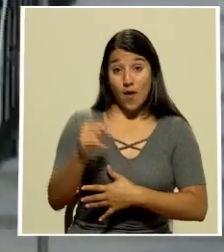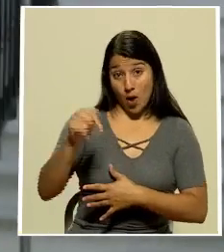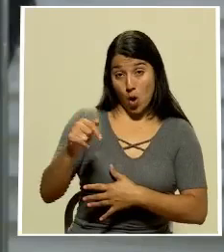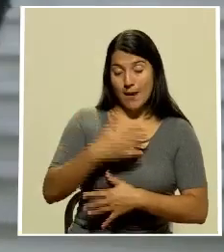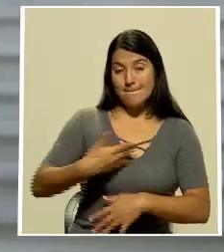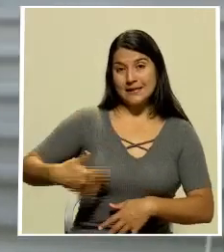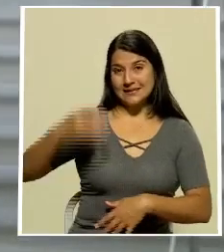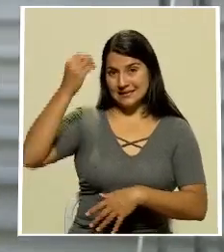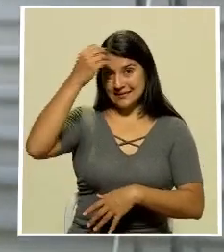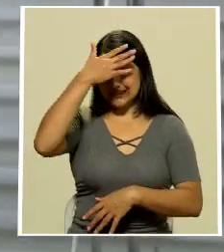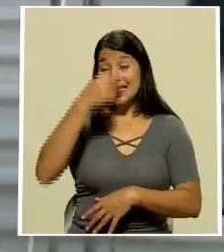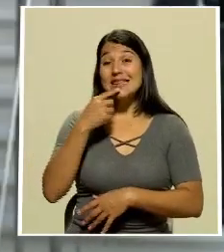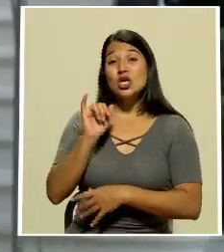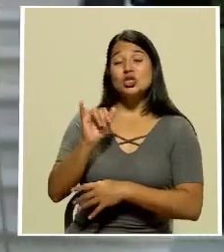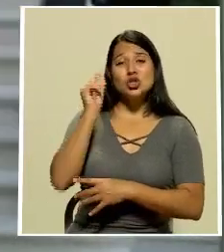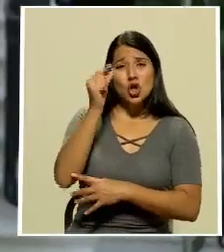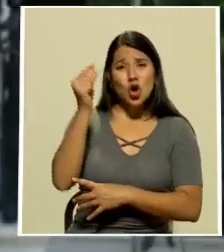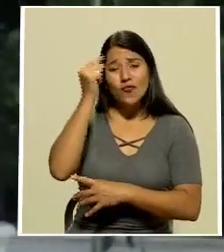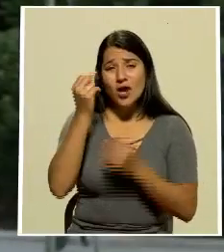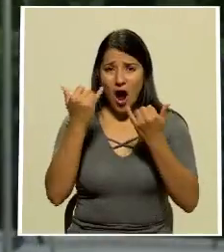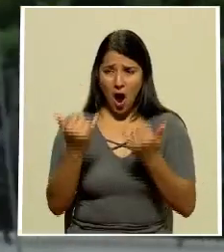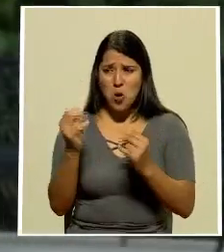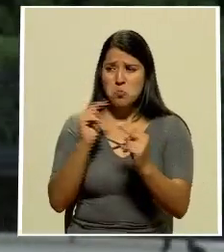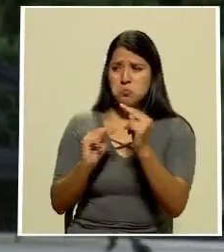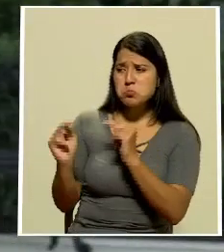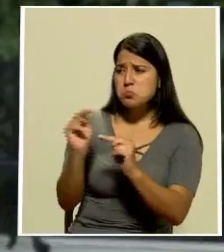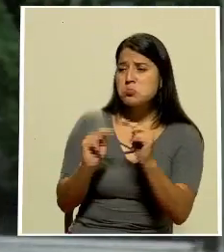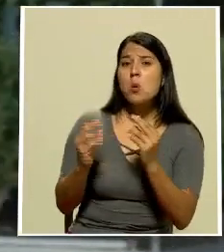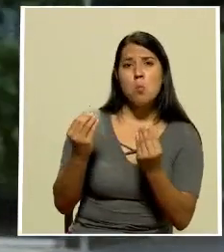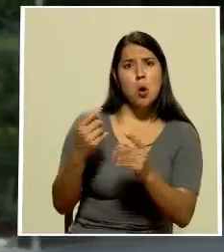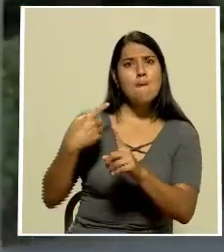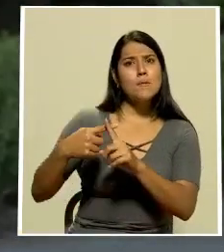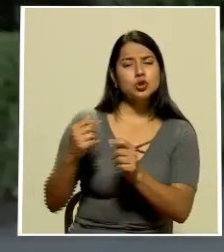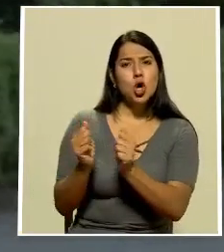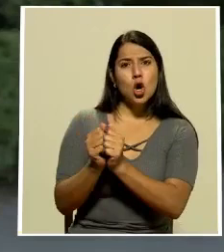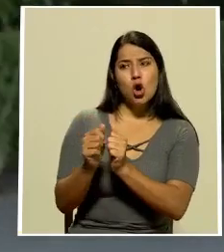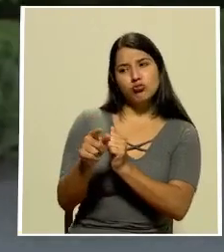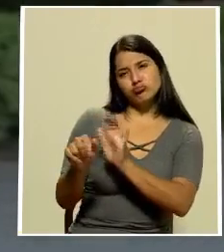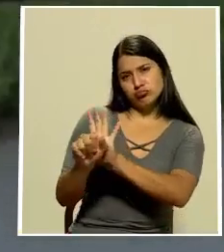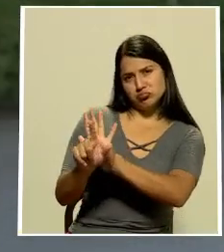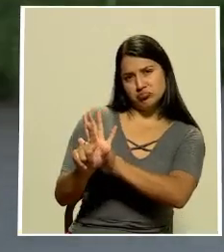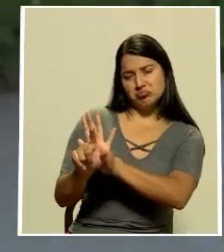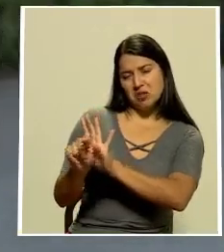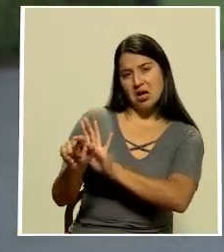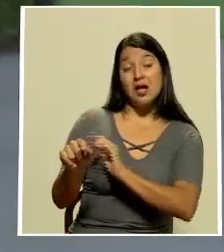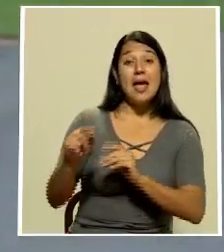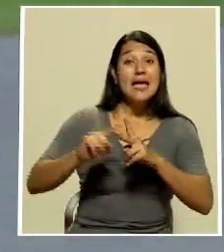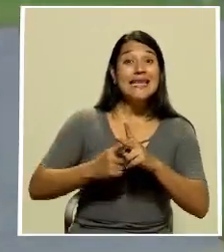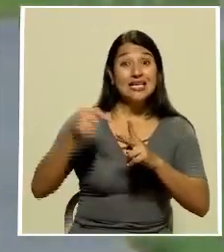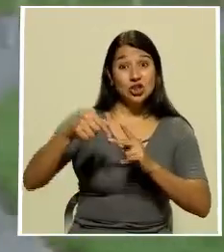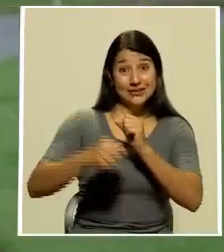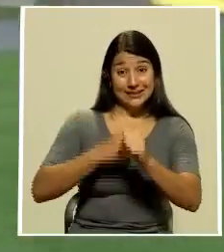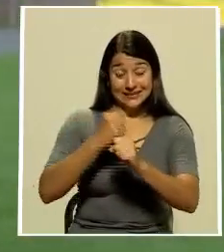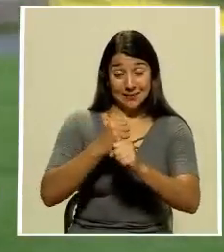Donald Trump, quien dijo que su gobierno está teniendo conversaciones muy productivas con el Congreso. A principios de esta semana, Trump